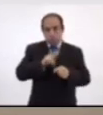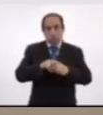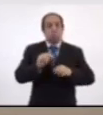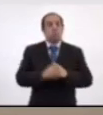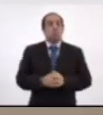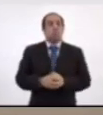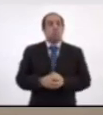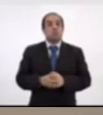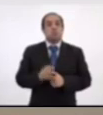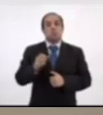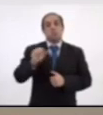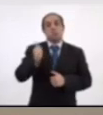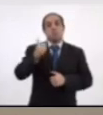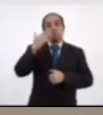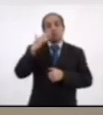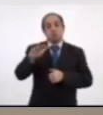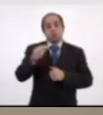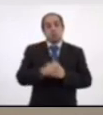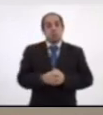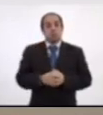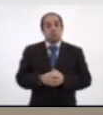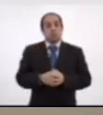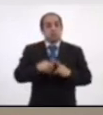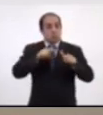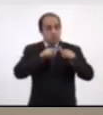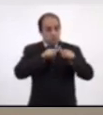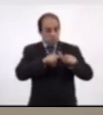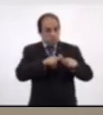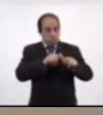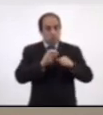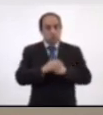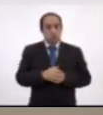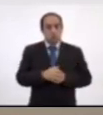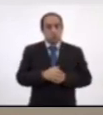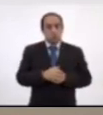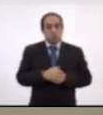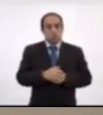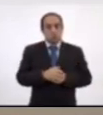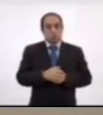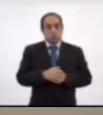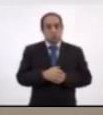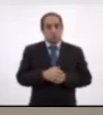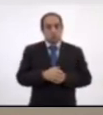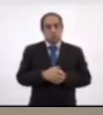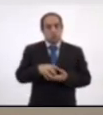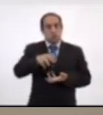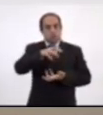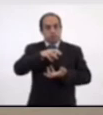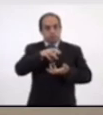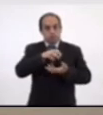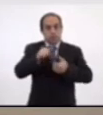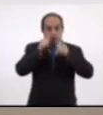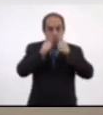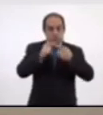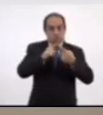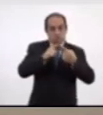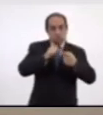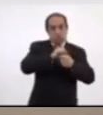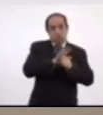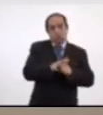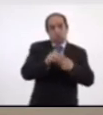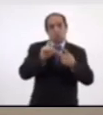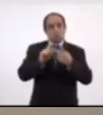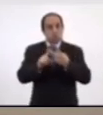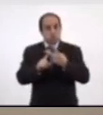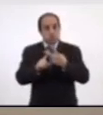y estas otras 10 que mantienen este carácter de híbridos, es decir, que atienden tanto COVID